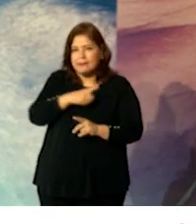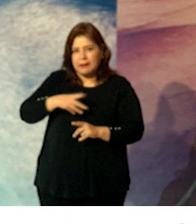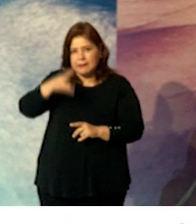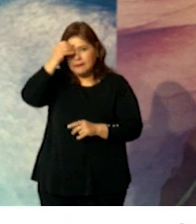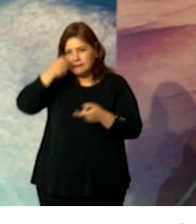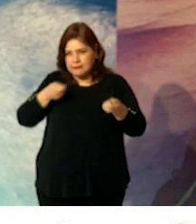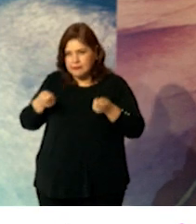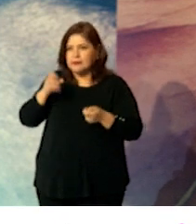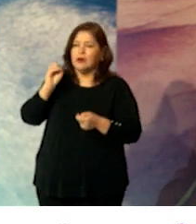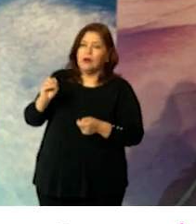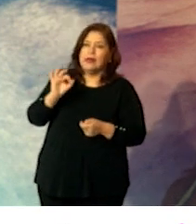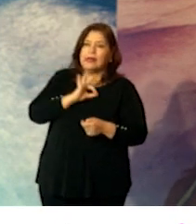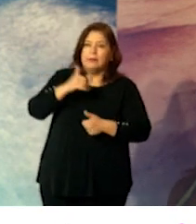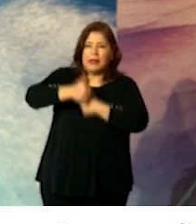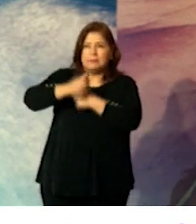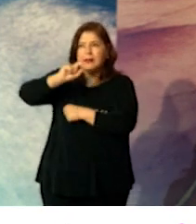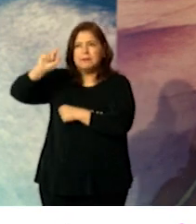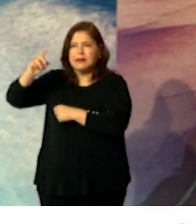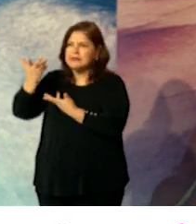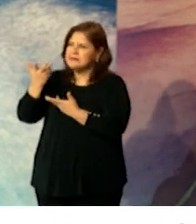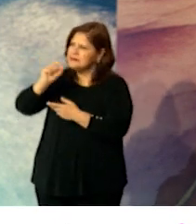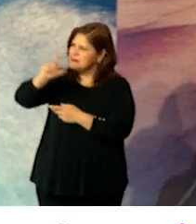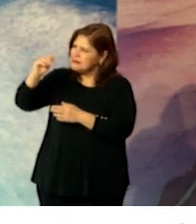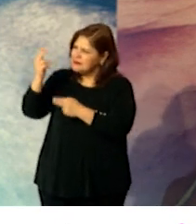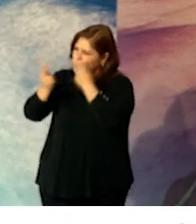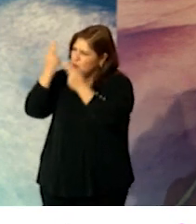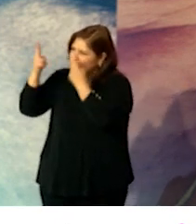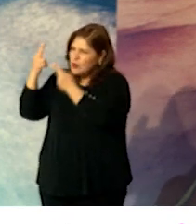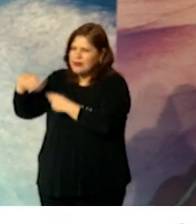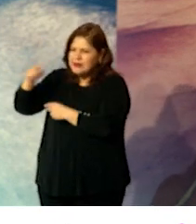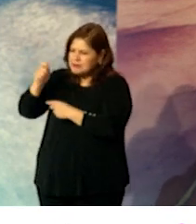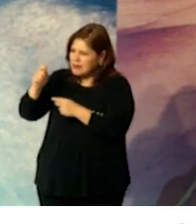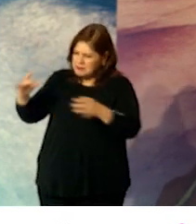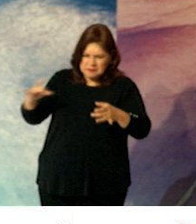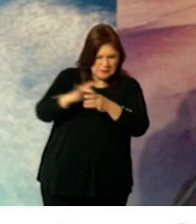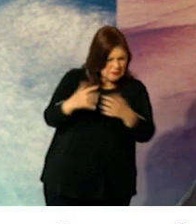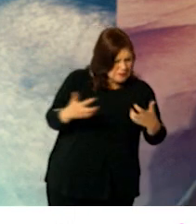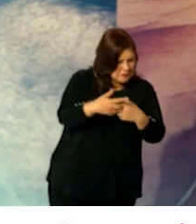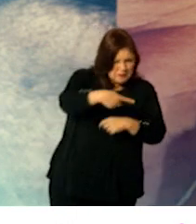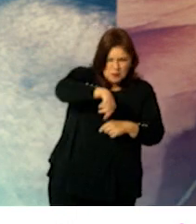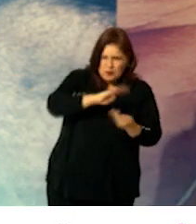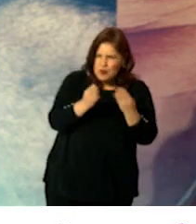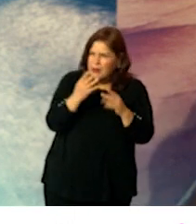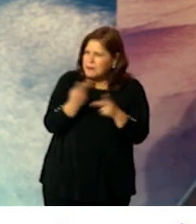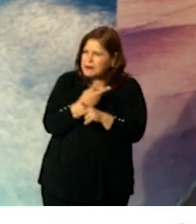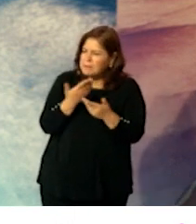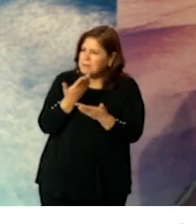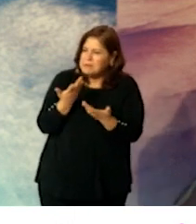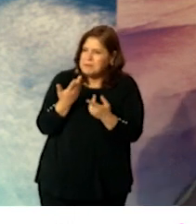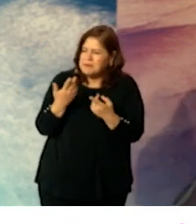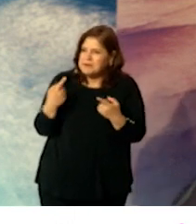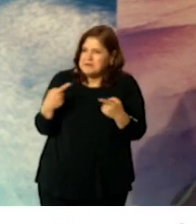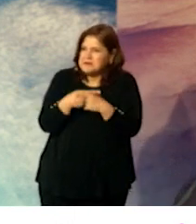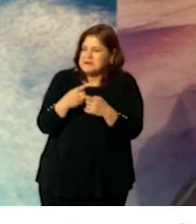carreras que estamos estudiando en las universidades no tienen nada que ver con lo que está pasando en el mundo, y lo dijo Villoro también. Nosotros nos